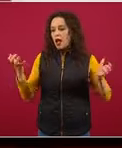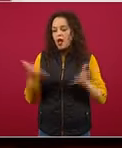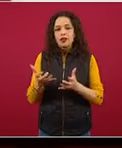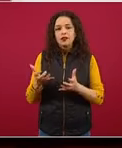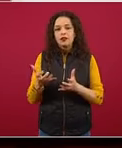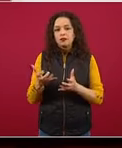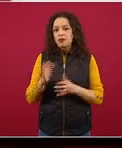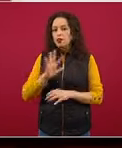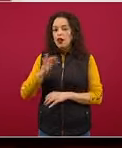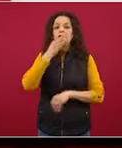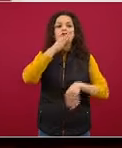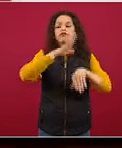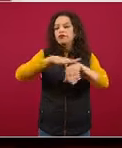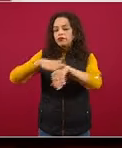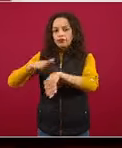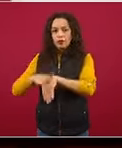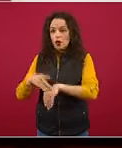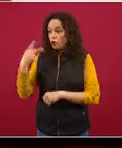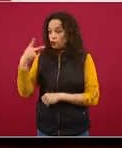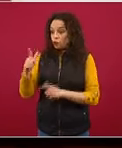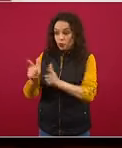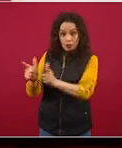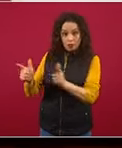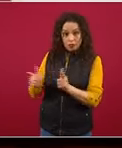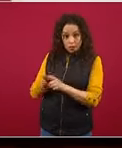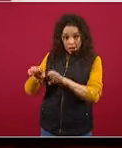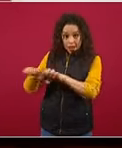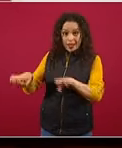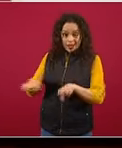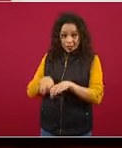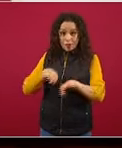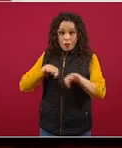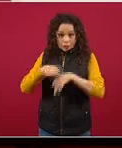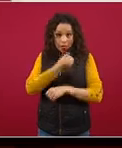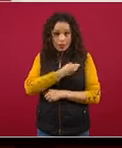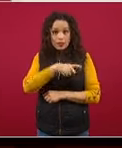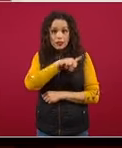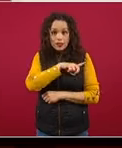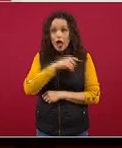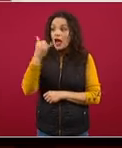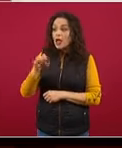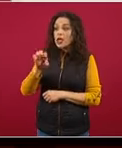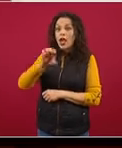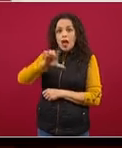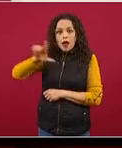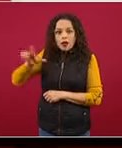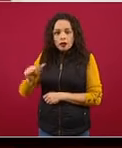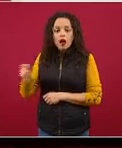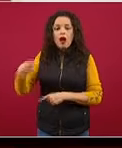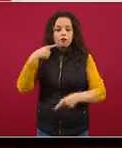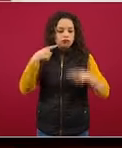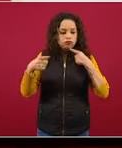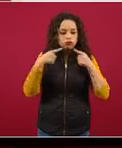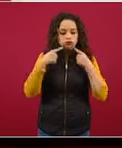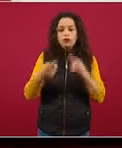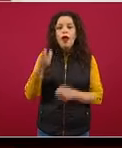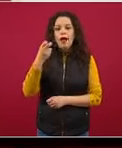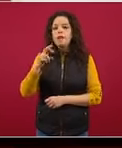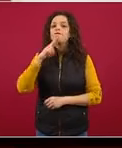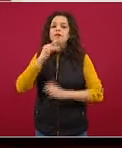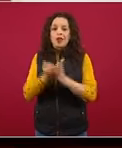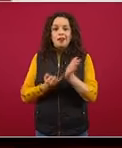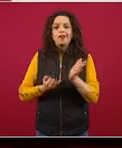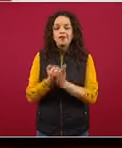estiman ella y su extraordinario equipo de salud, que van a ayudar a mitigar el